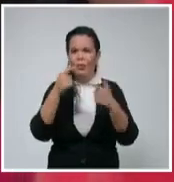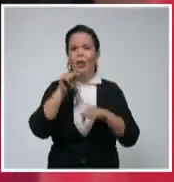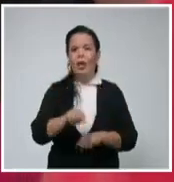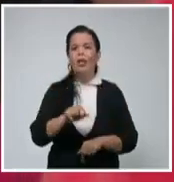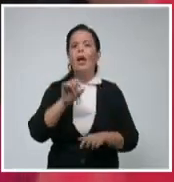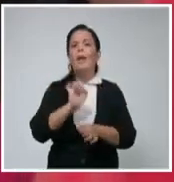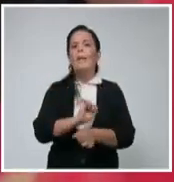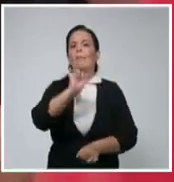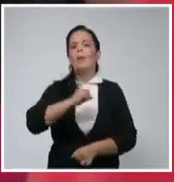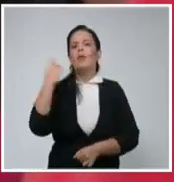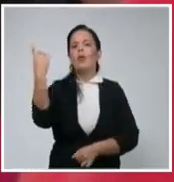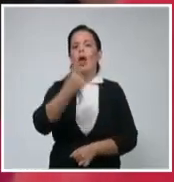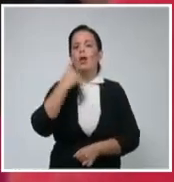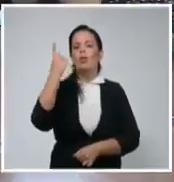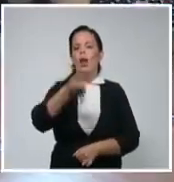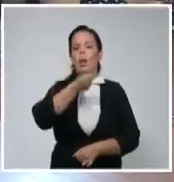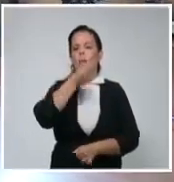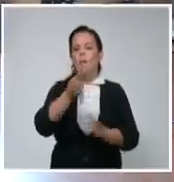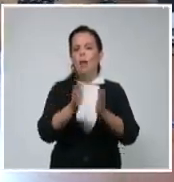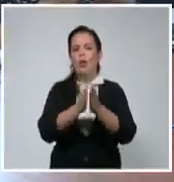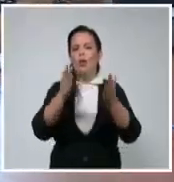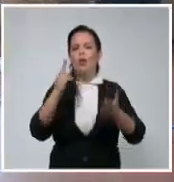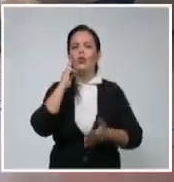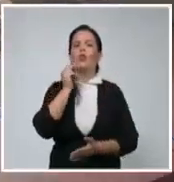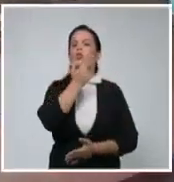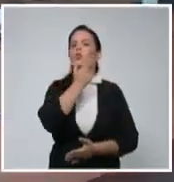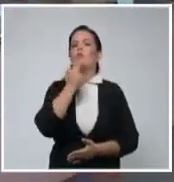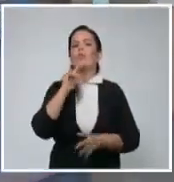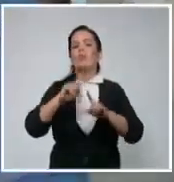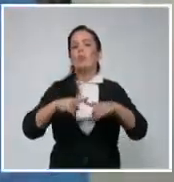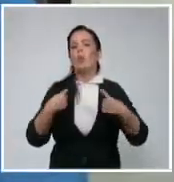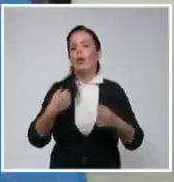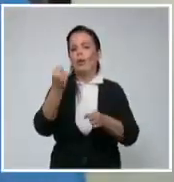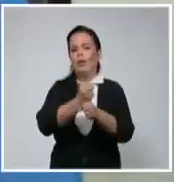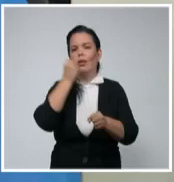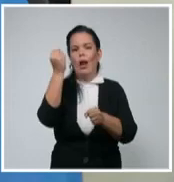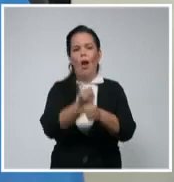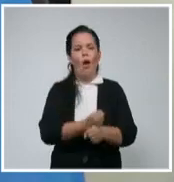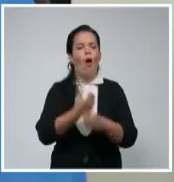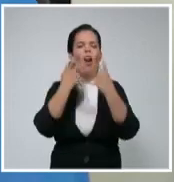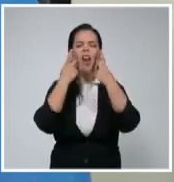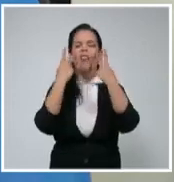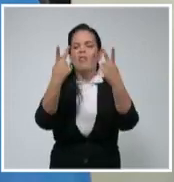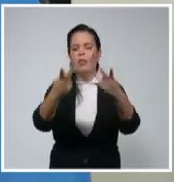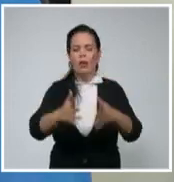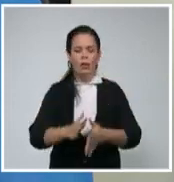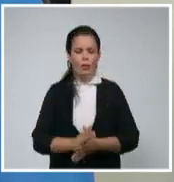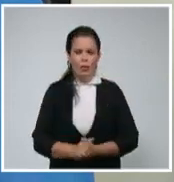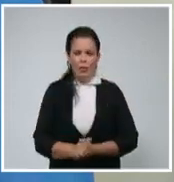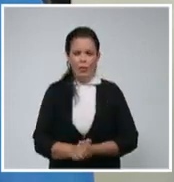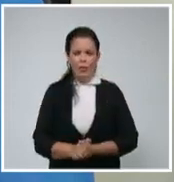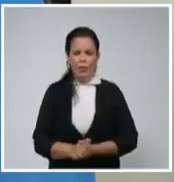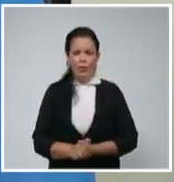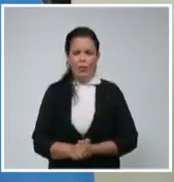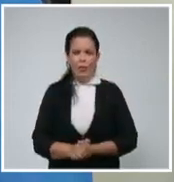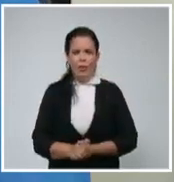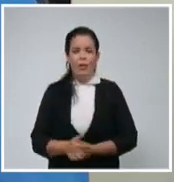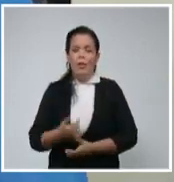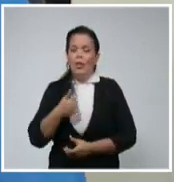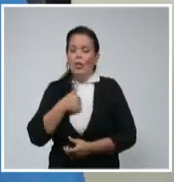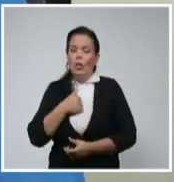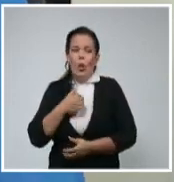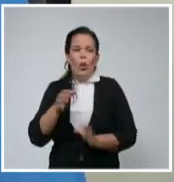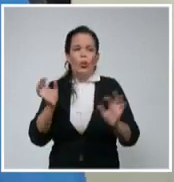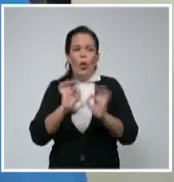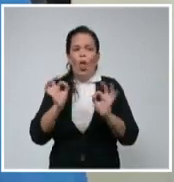de Periodismo José Martí por la obra de toda la vida. Todavía no, yo no me lo creo. O sea, yo tengo conciencia, los premios